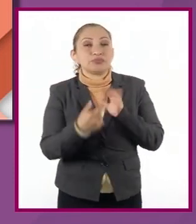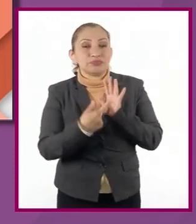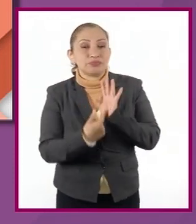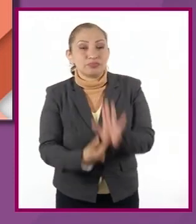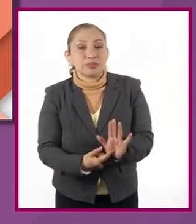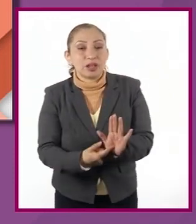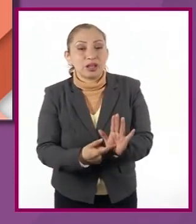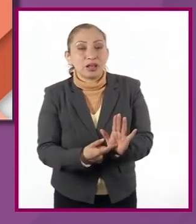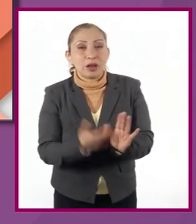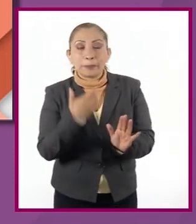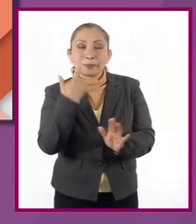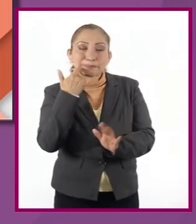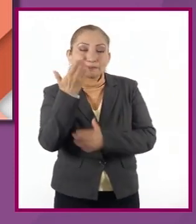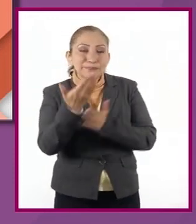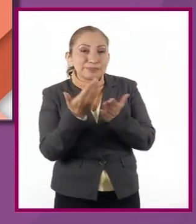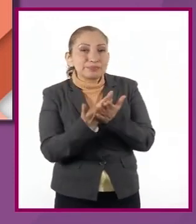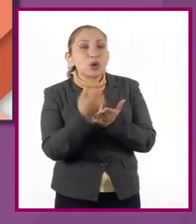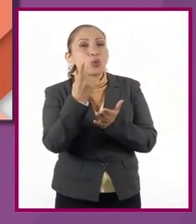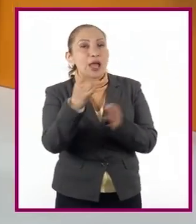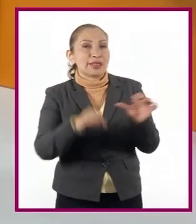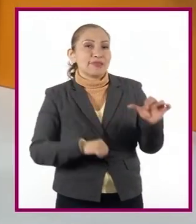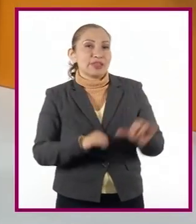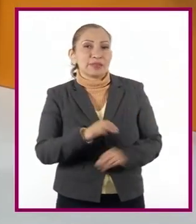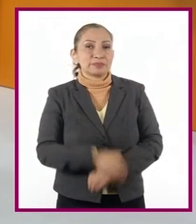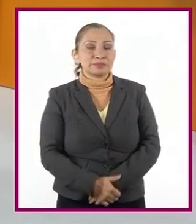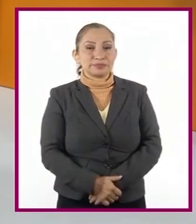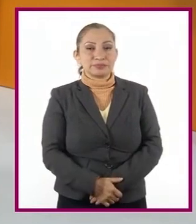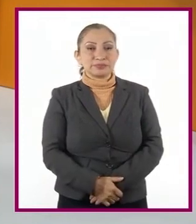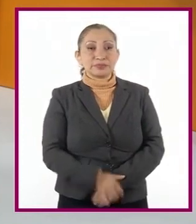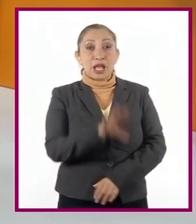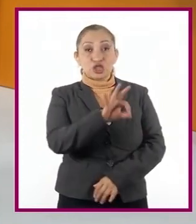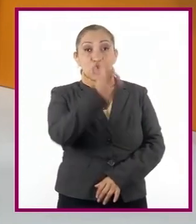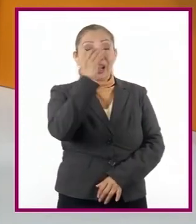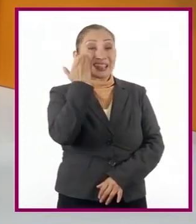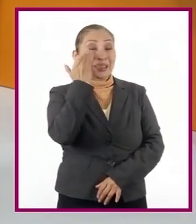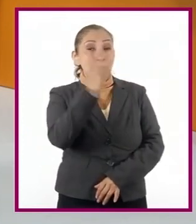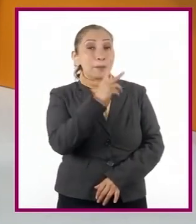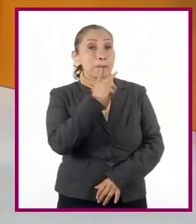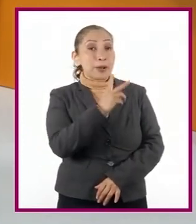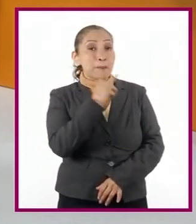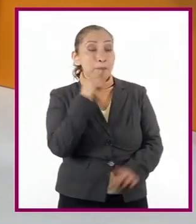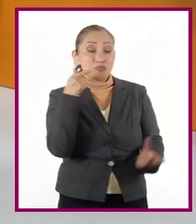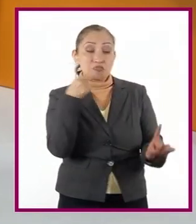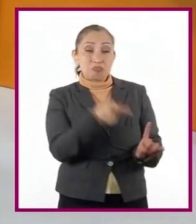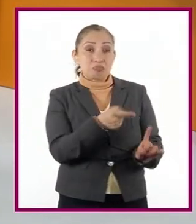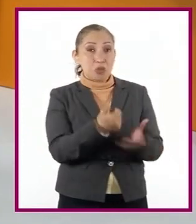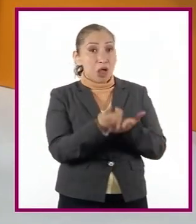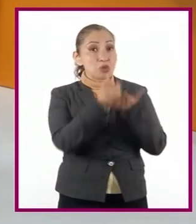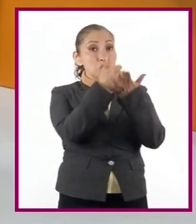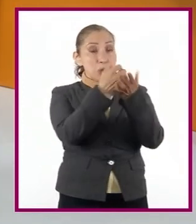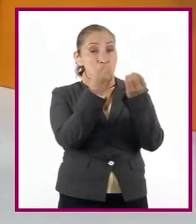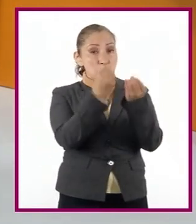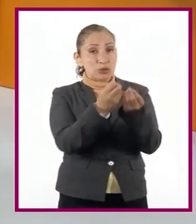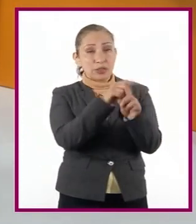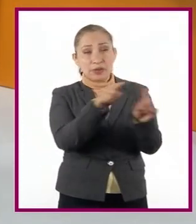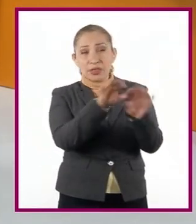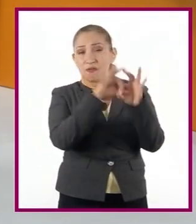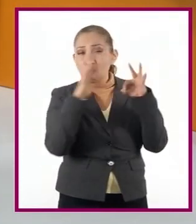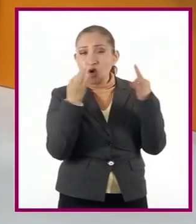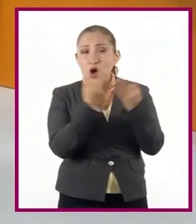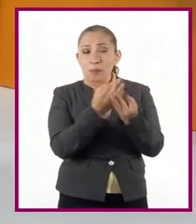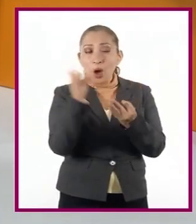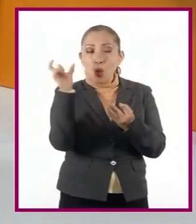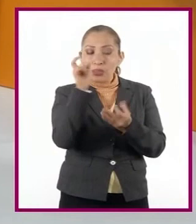expresa con cortesía una acción. Escoger un tiempo verbal específico nos brinda muchas posibilidades